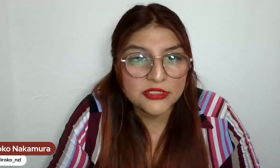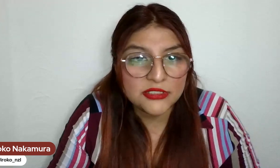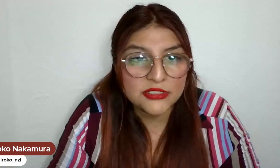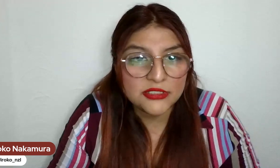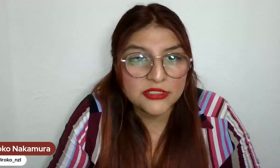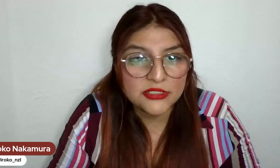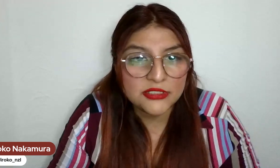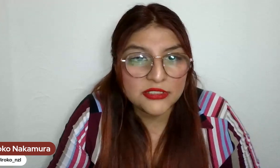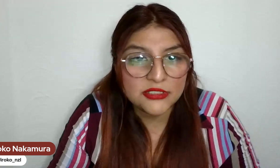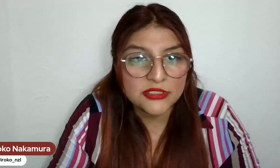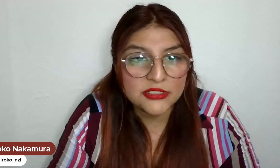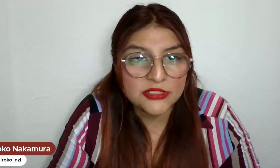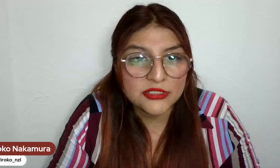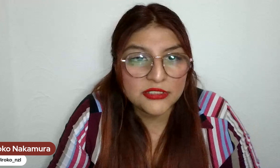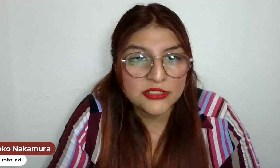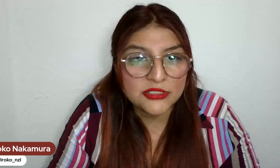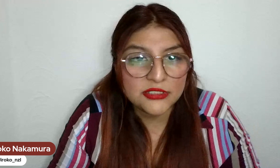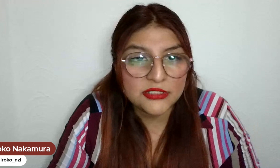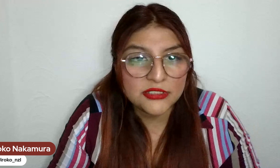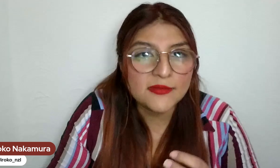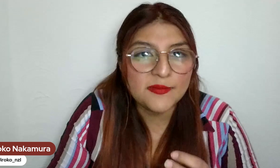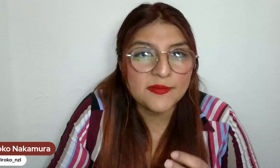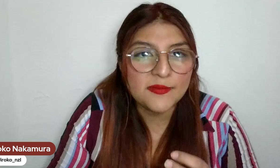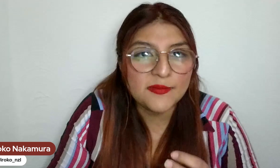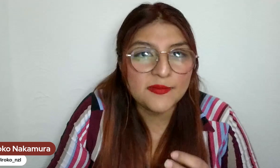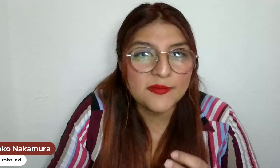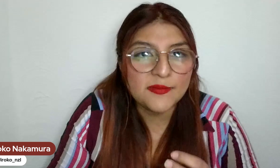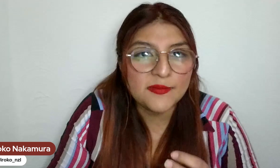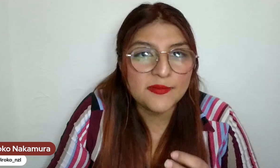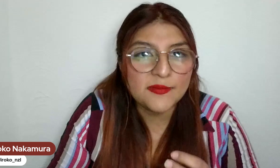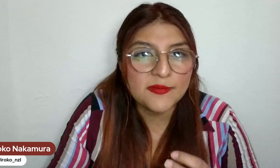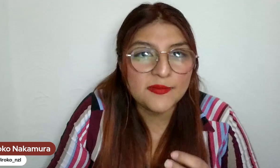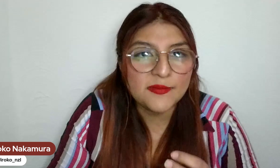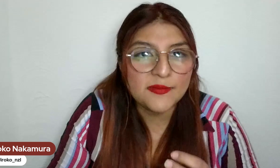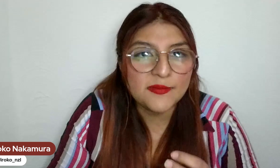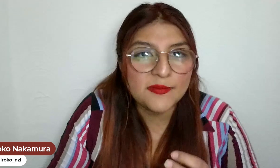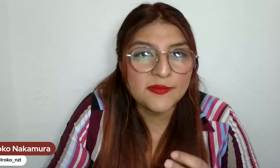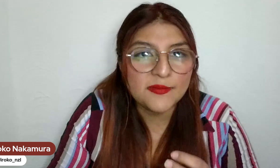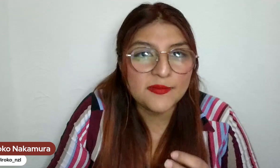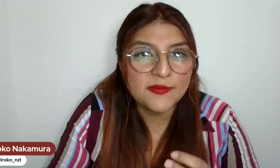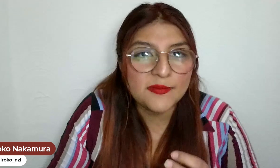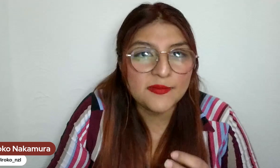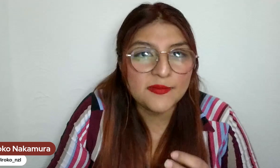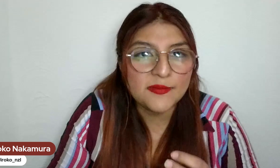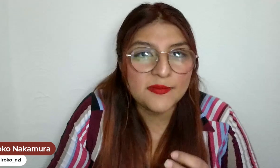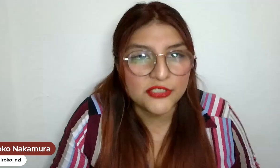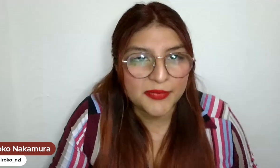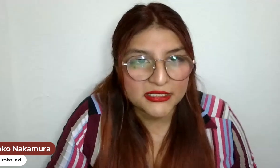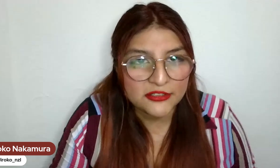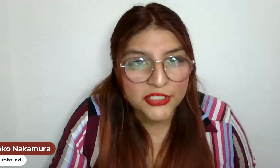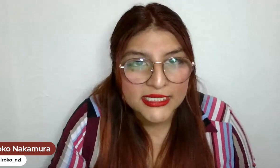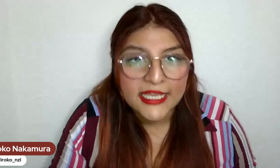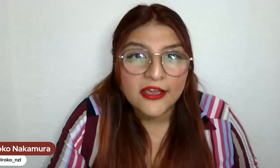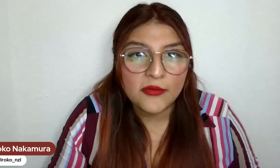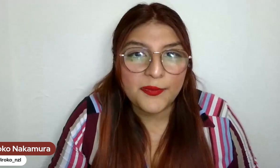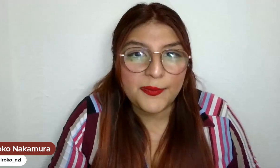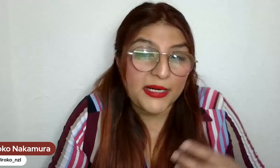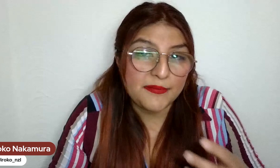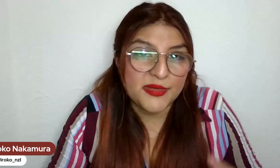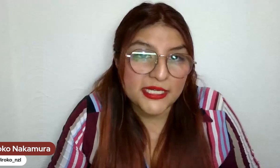país en este documento pues hablan de dos propuestas para lograr Pues que se constituya Pues esta seguridad social a los